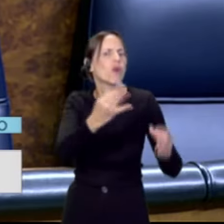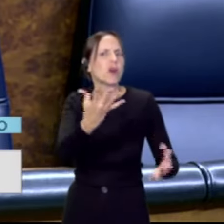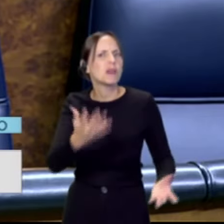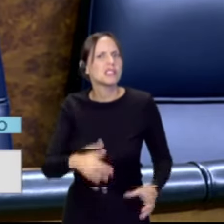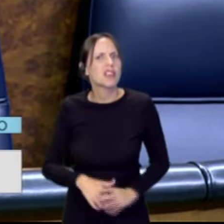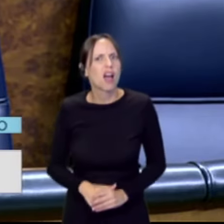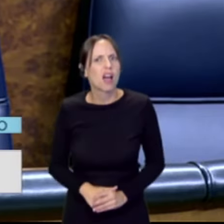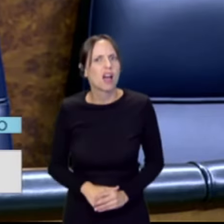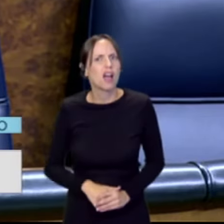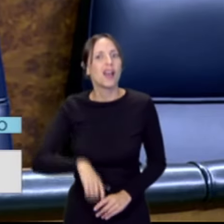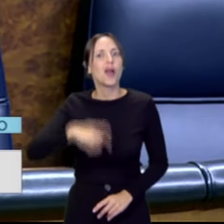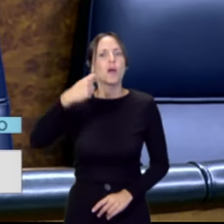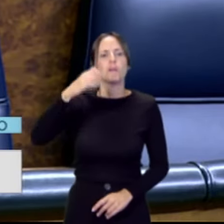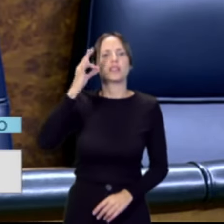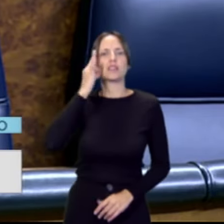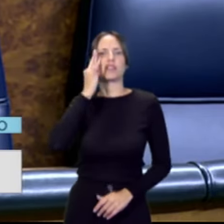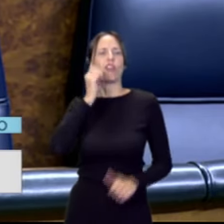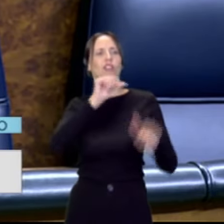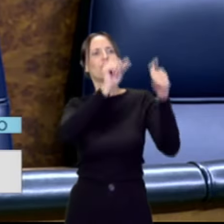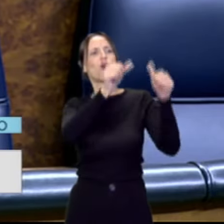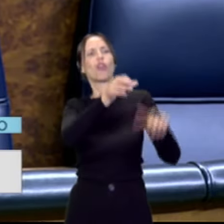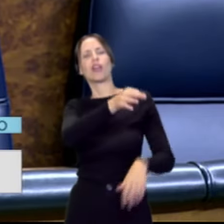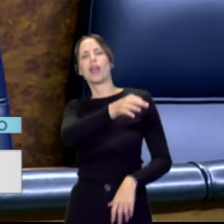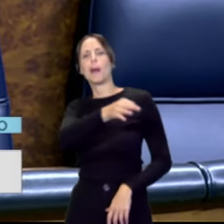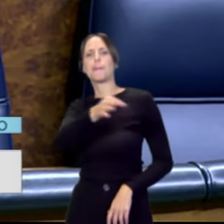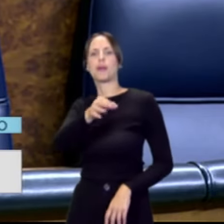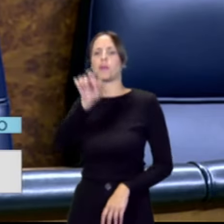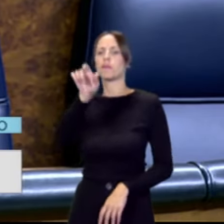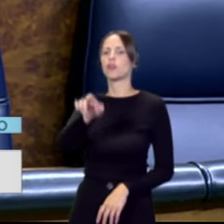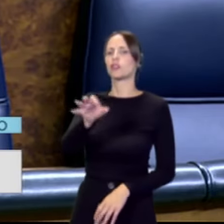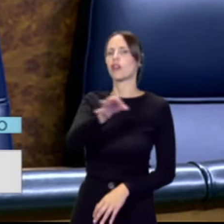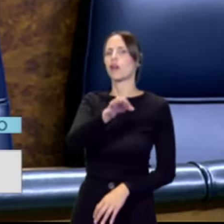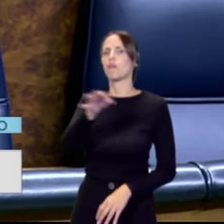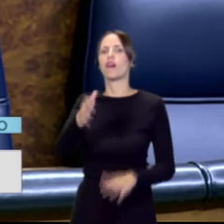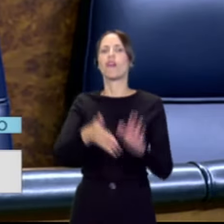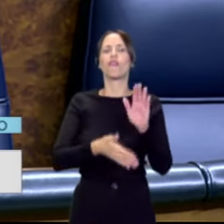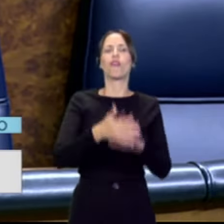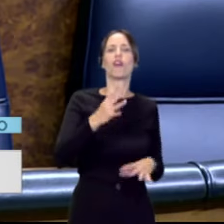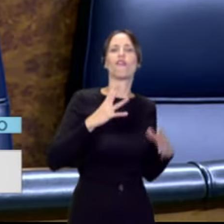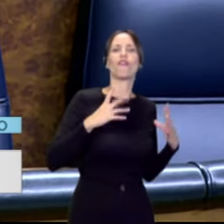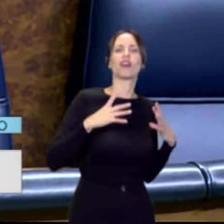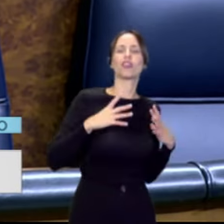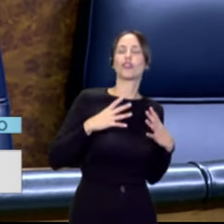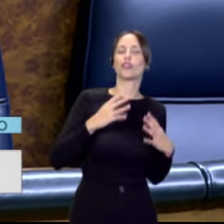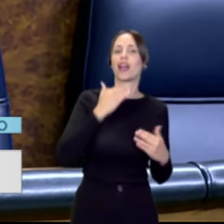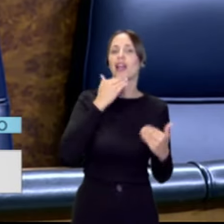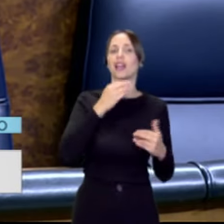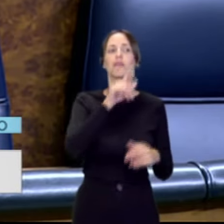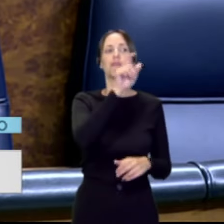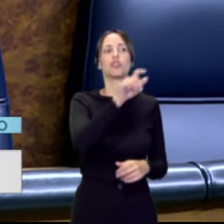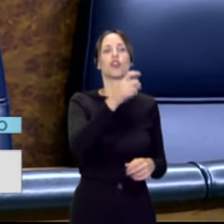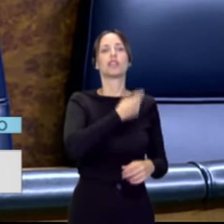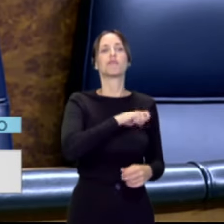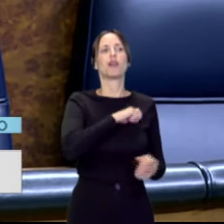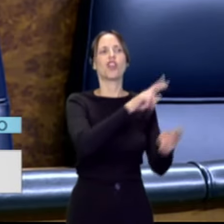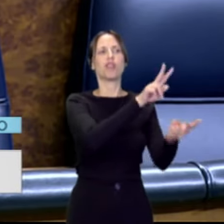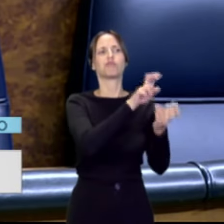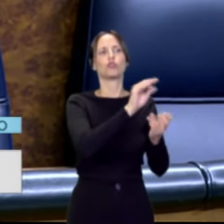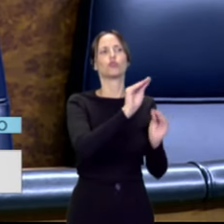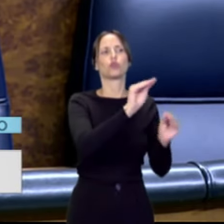esa presidenta ejemplar que con un ciudadano ejemplar se va de vacaciones a costa de los contribuyentes españoles y de los contribuyentes